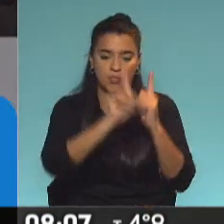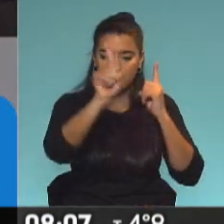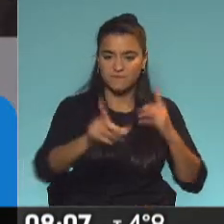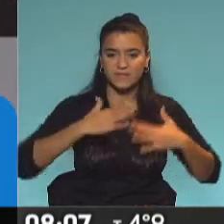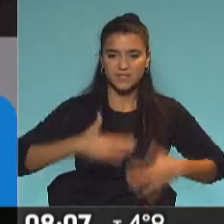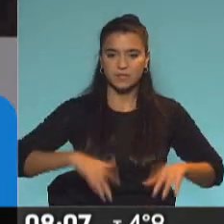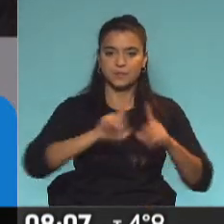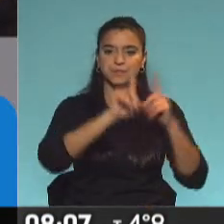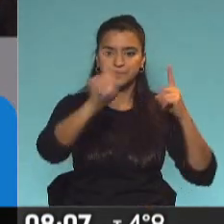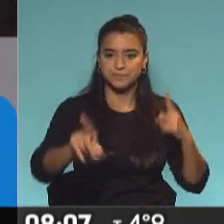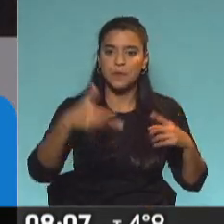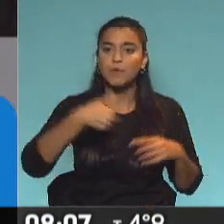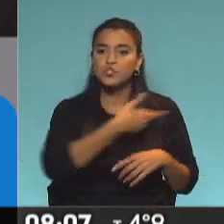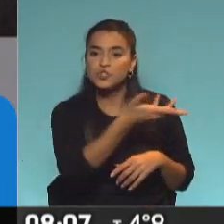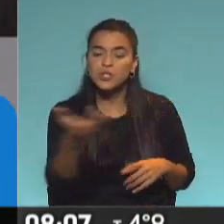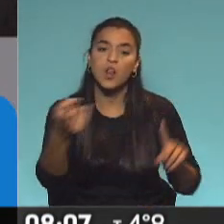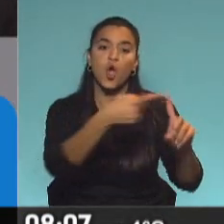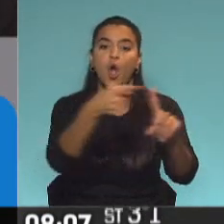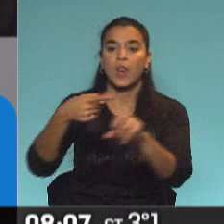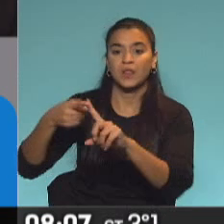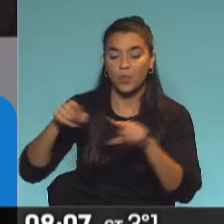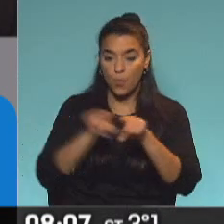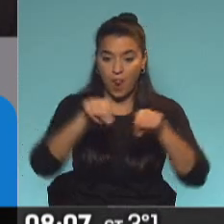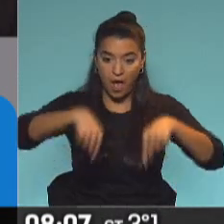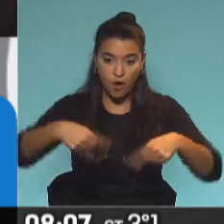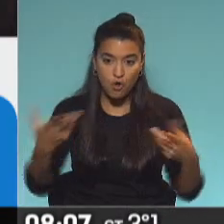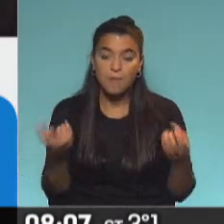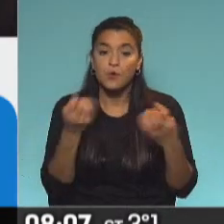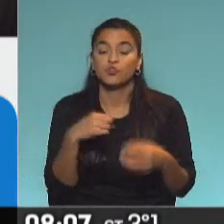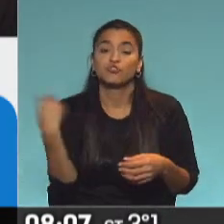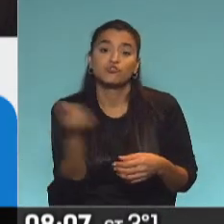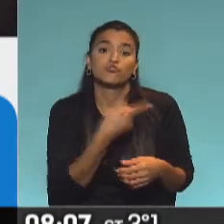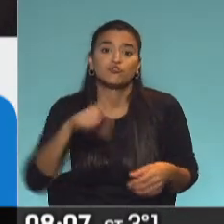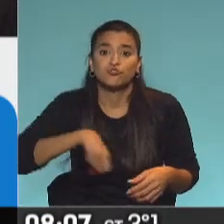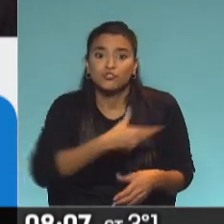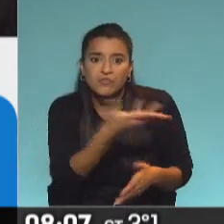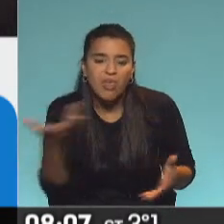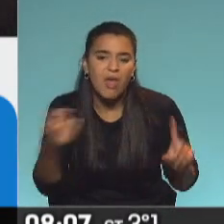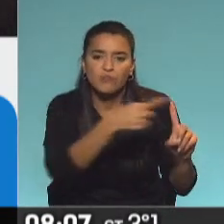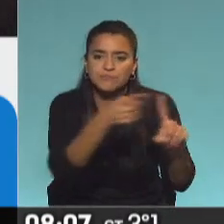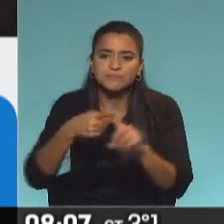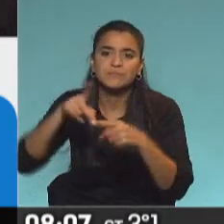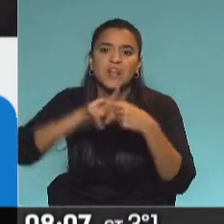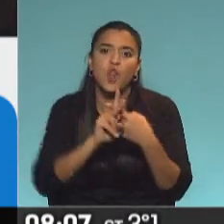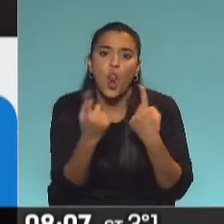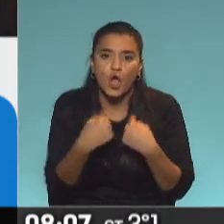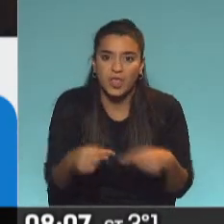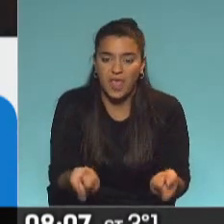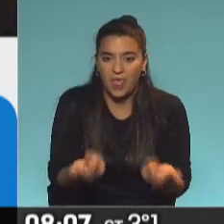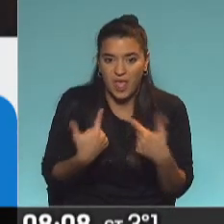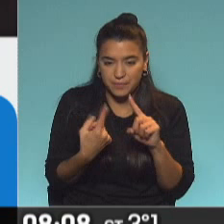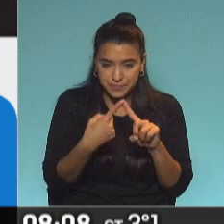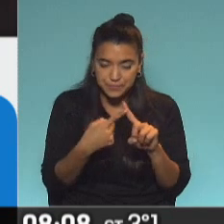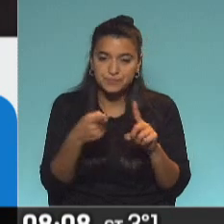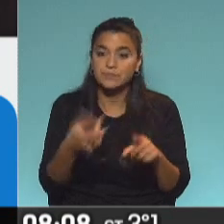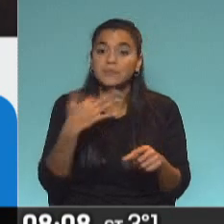distanciarnos físicamente, pero socialmente estar conectados como ahora, porque somos seres sociales y tenemos que conectarnos a través de la tecnología. Tenemos que